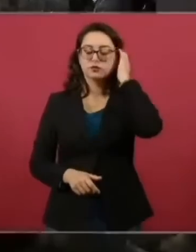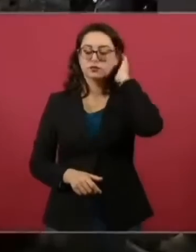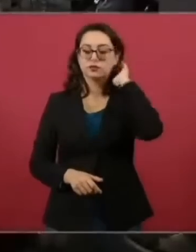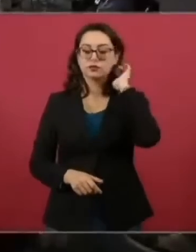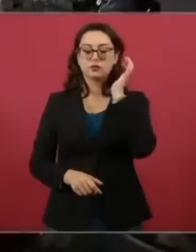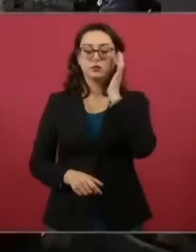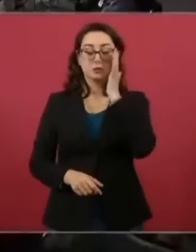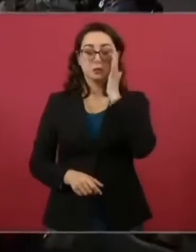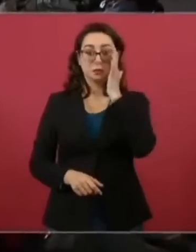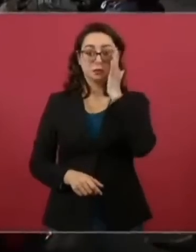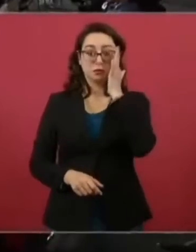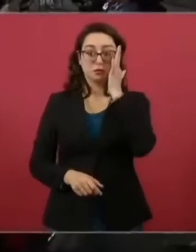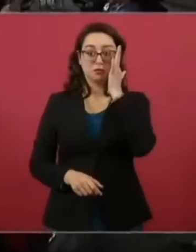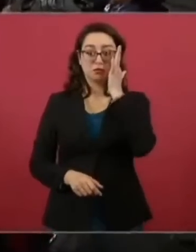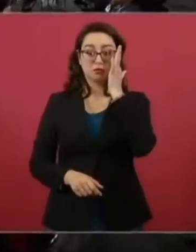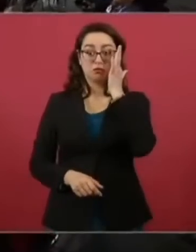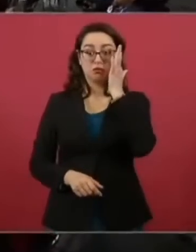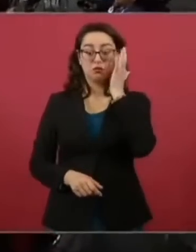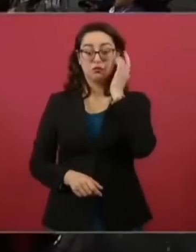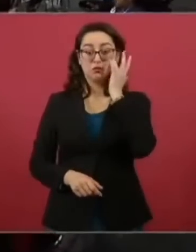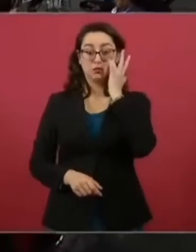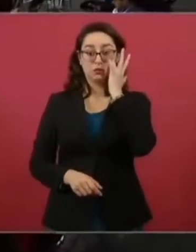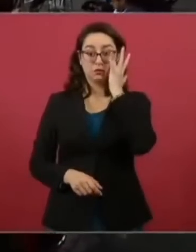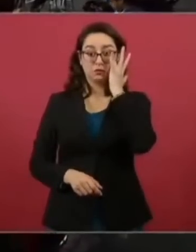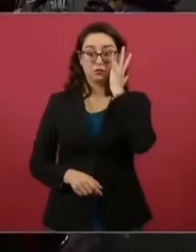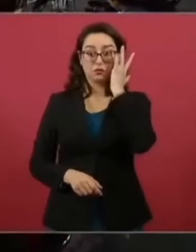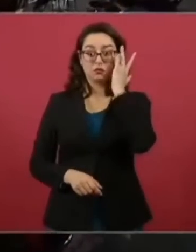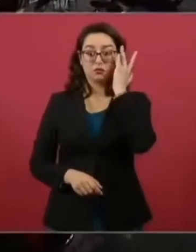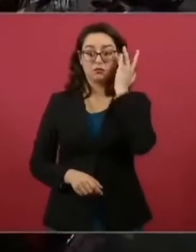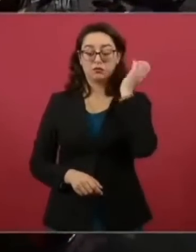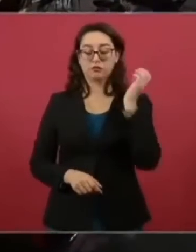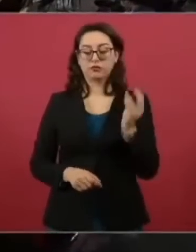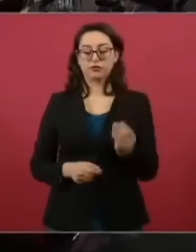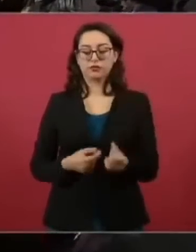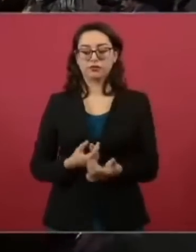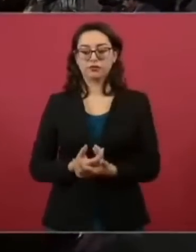¿Ya bajó? A ver, ponlo.